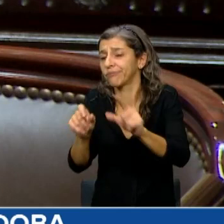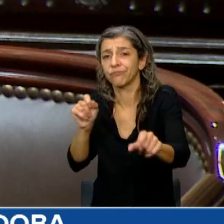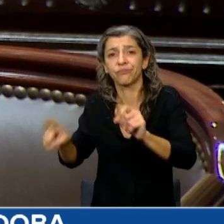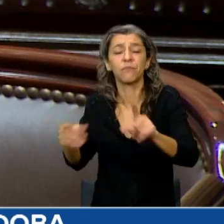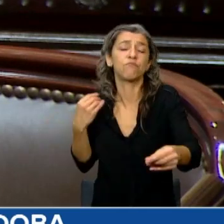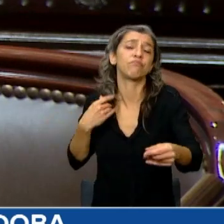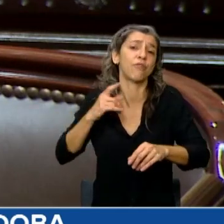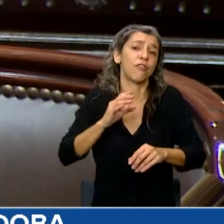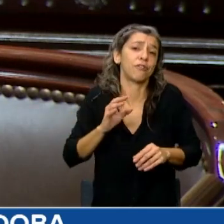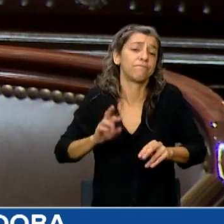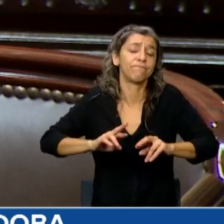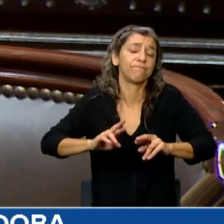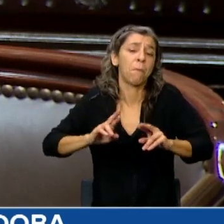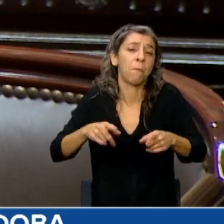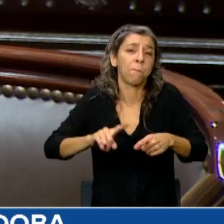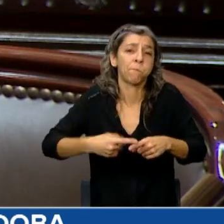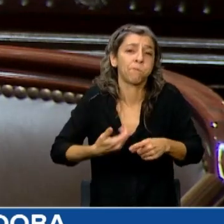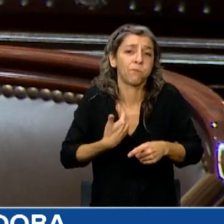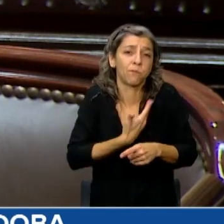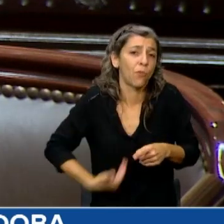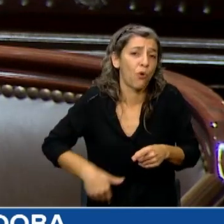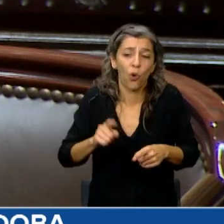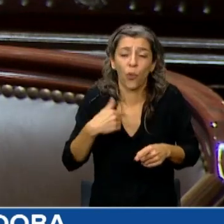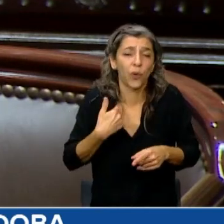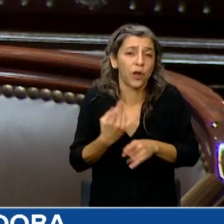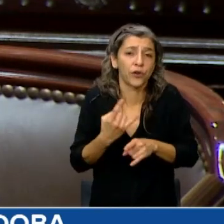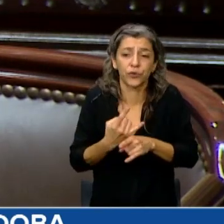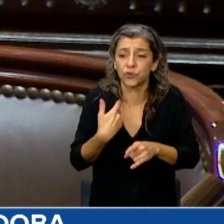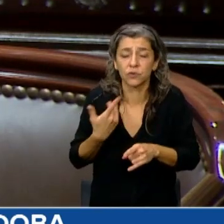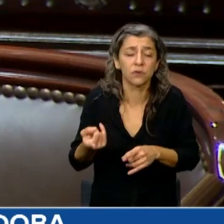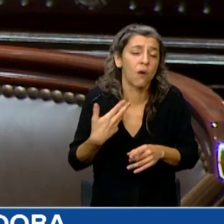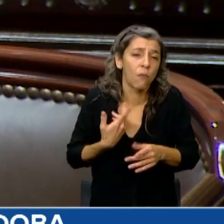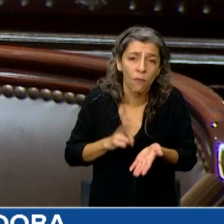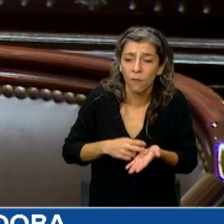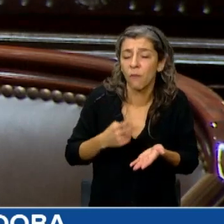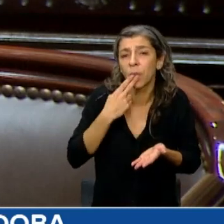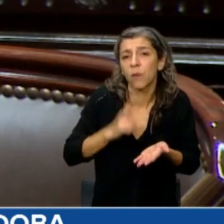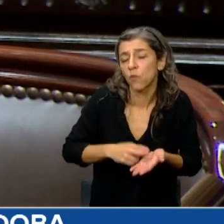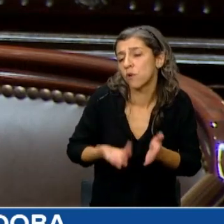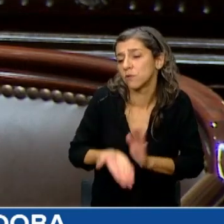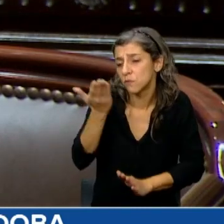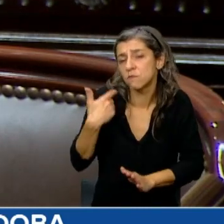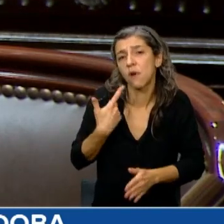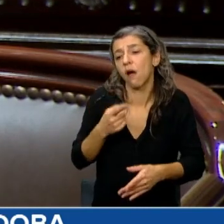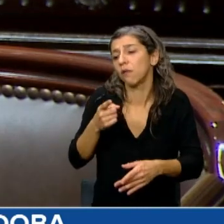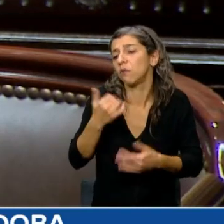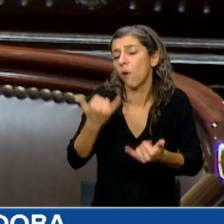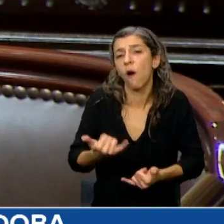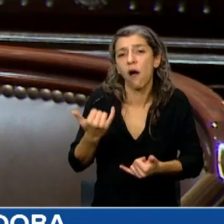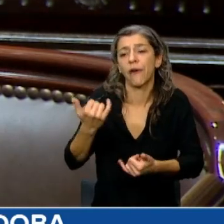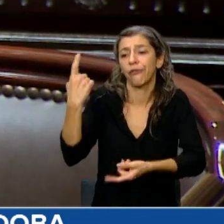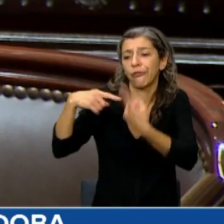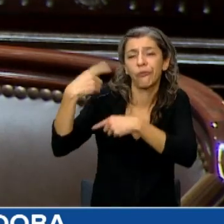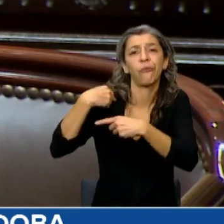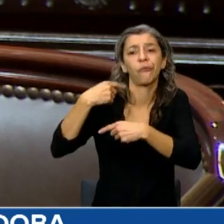estas políticas que lleva adelante el gobierno de aumentar las presiones impositivas, de generar obstáculos, trabas burocráticas, y